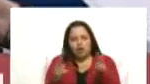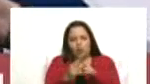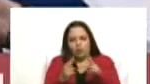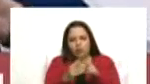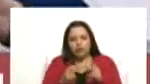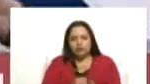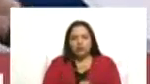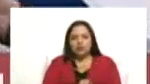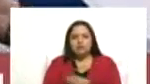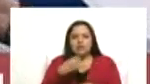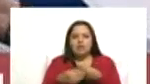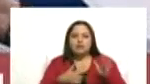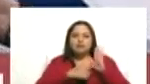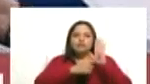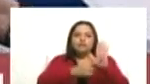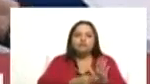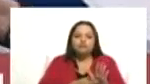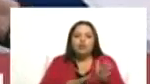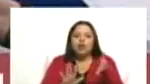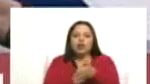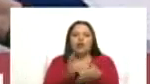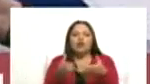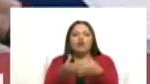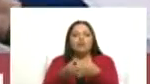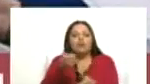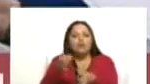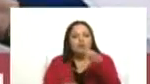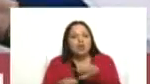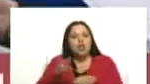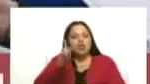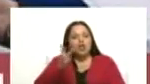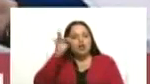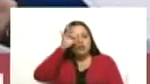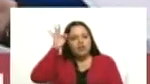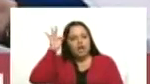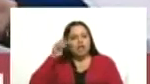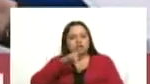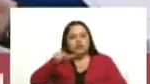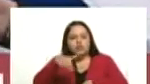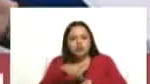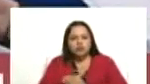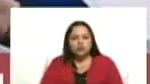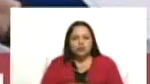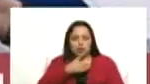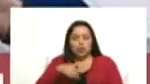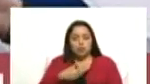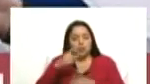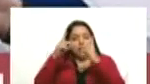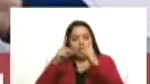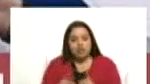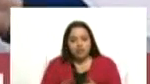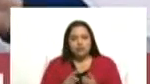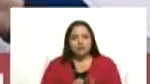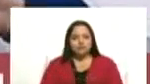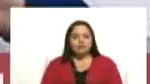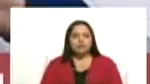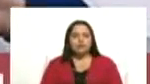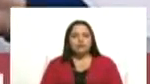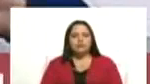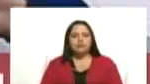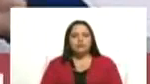ser presentados ante los órganos competentes por 2 fiscales nacionales que hemos designado,